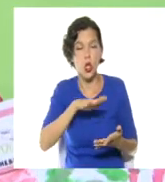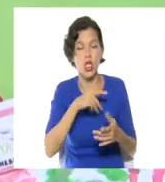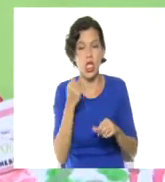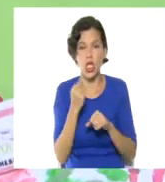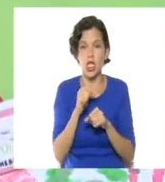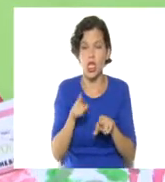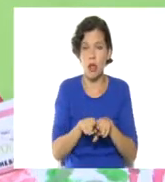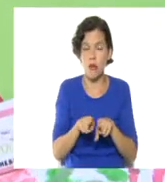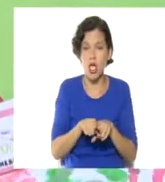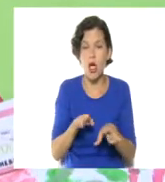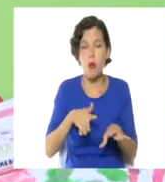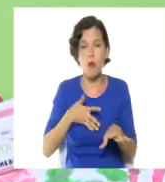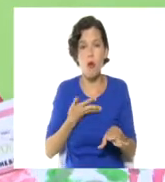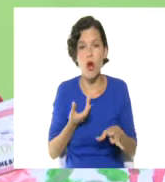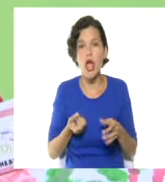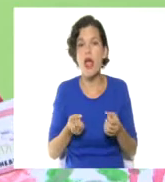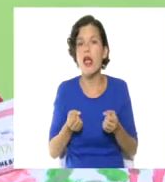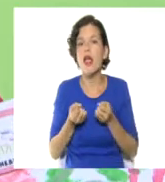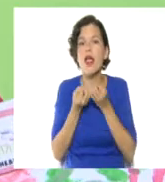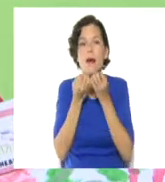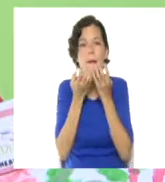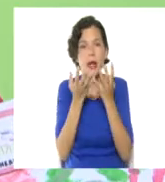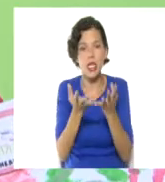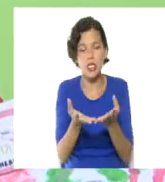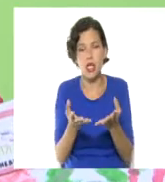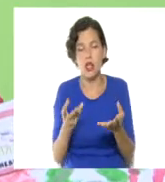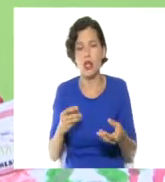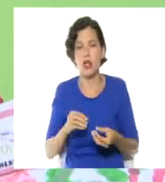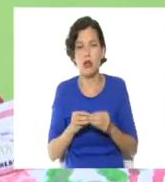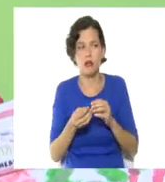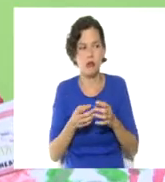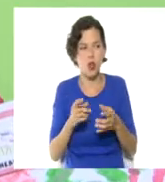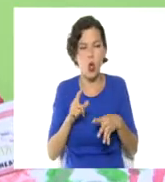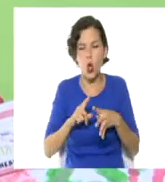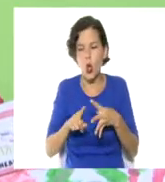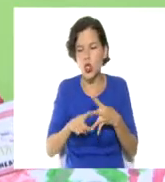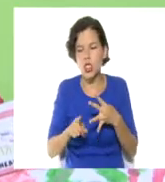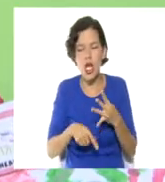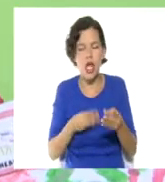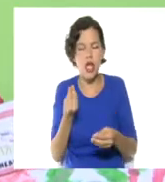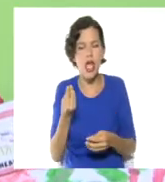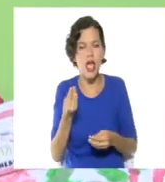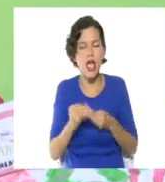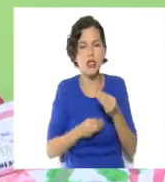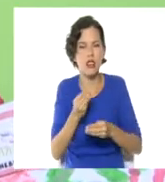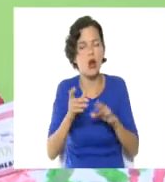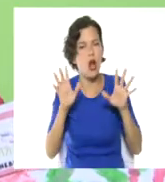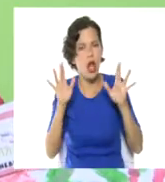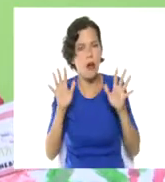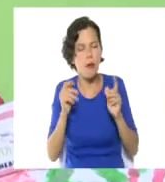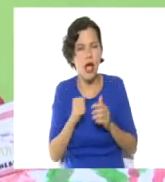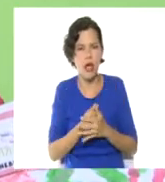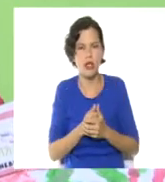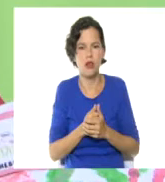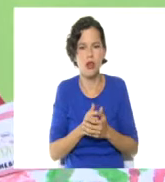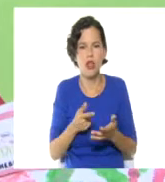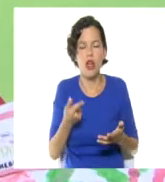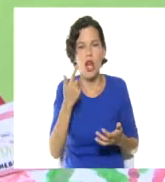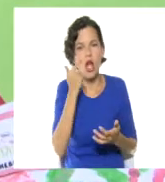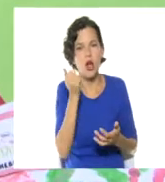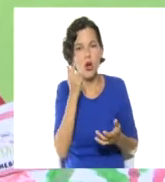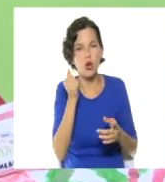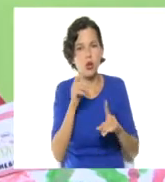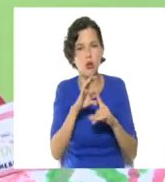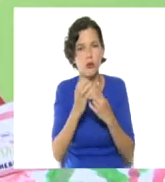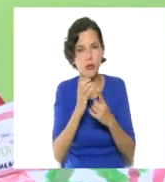también nos puedan manifestar a través de manualidades o también hechos palpablemente en casa, las costumbres